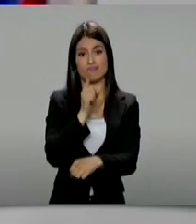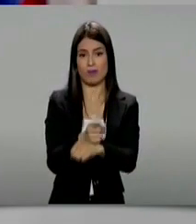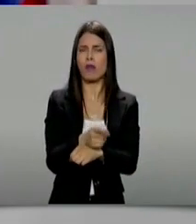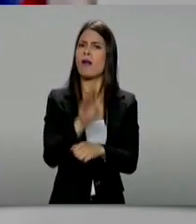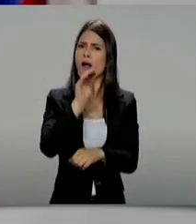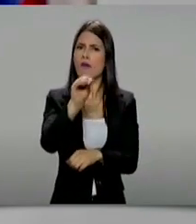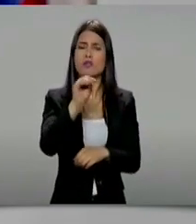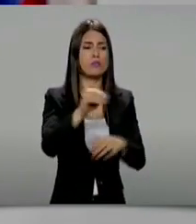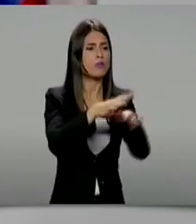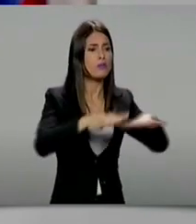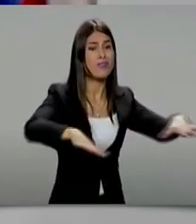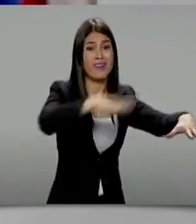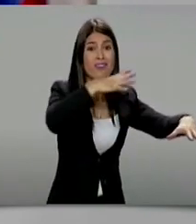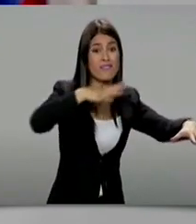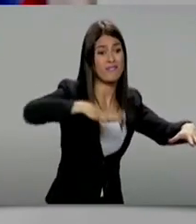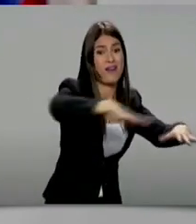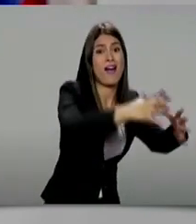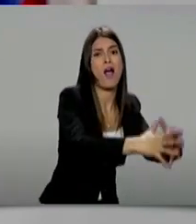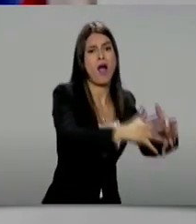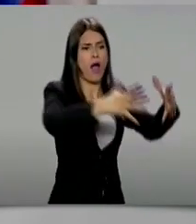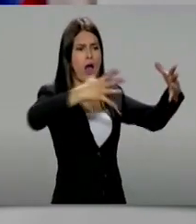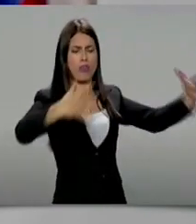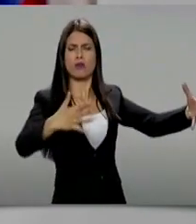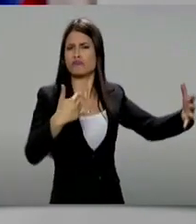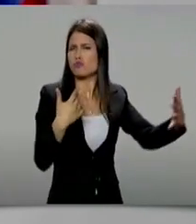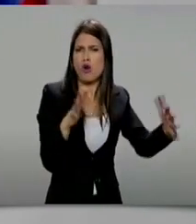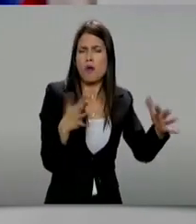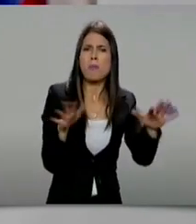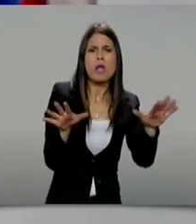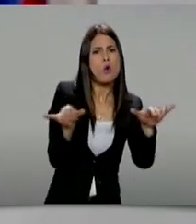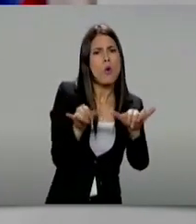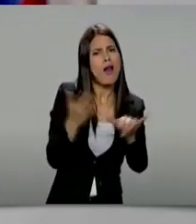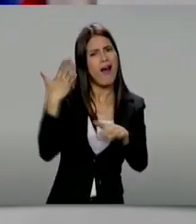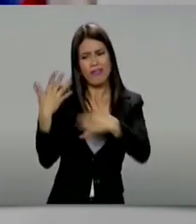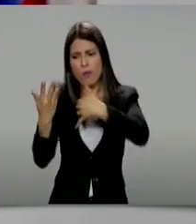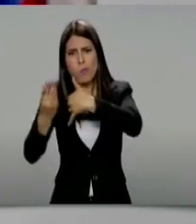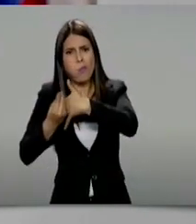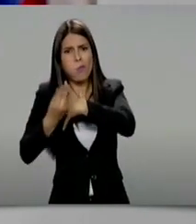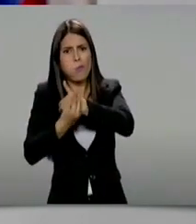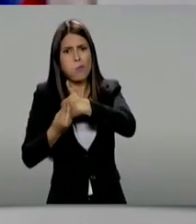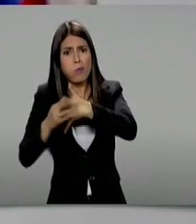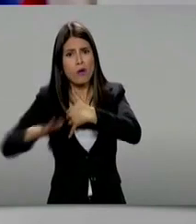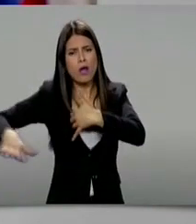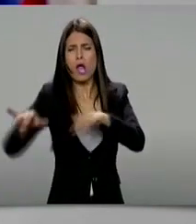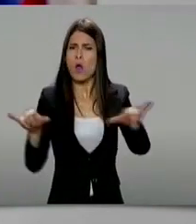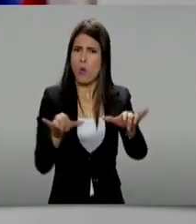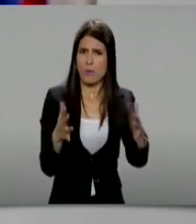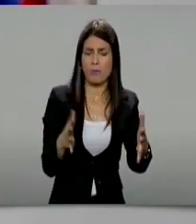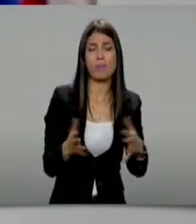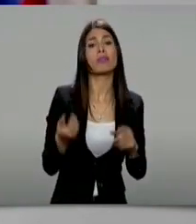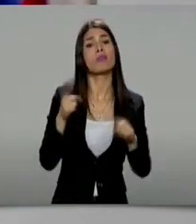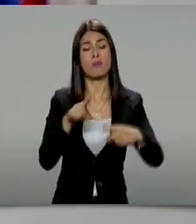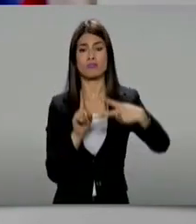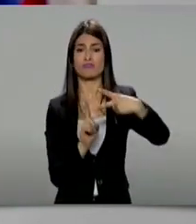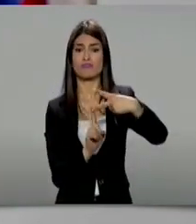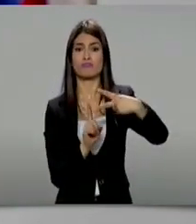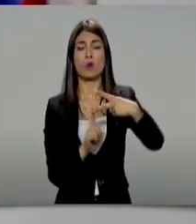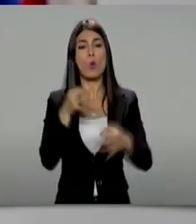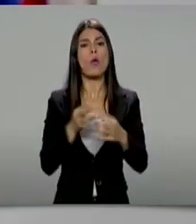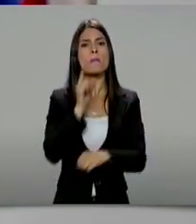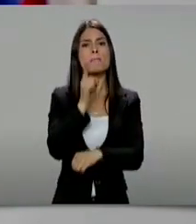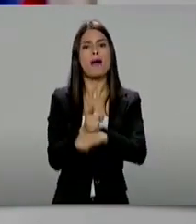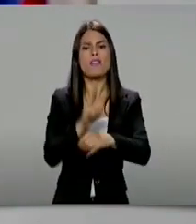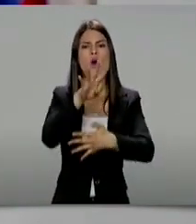de normalización los horarios en los que deben cumplir las sanciones restaurativas